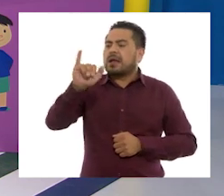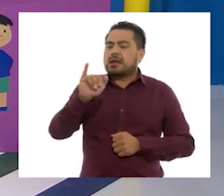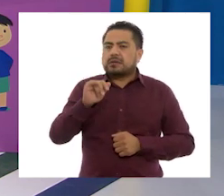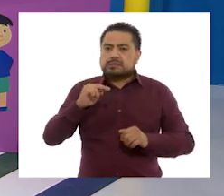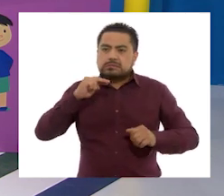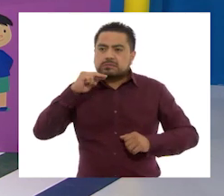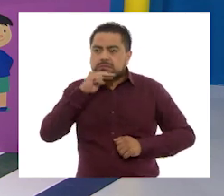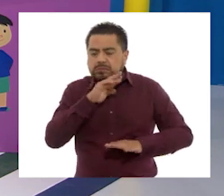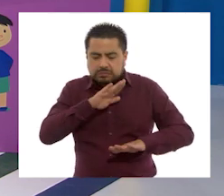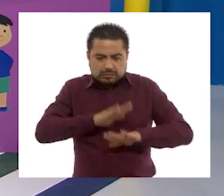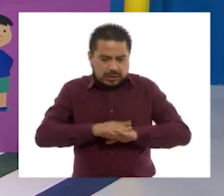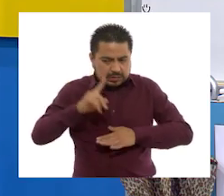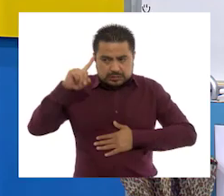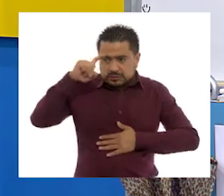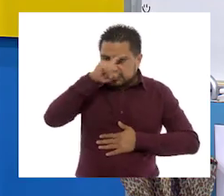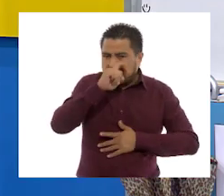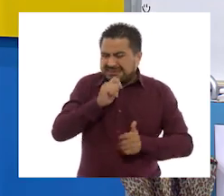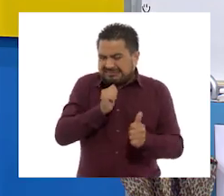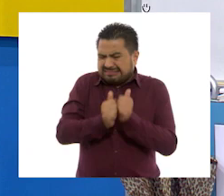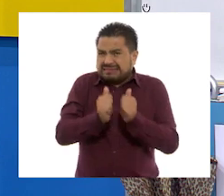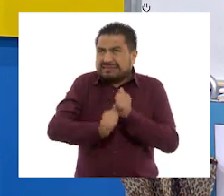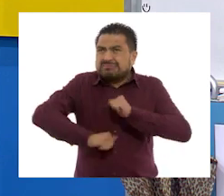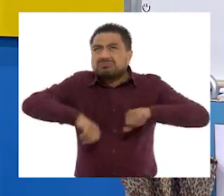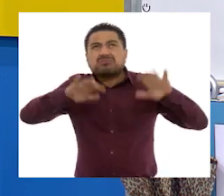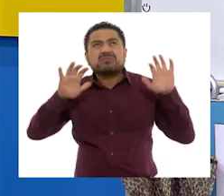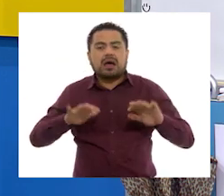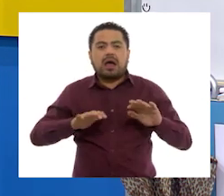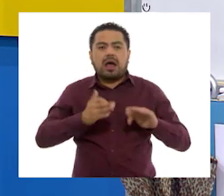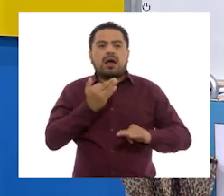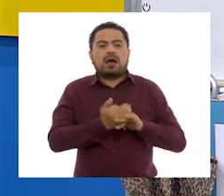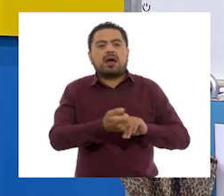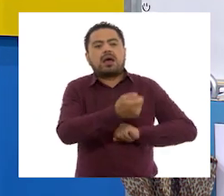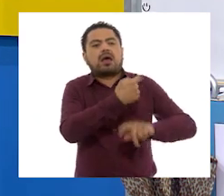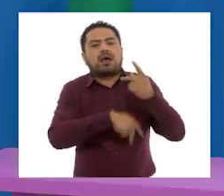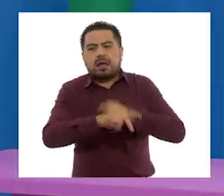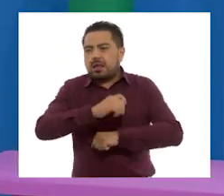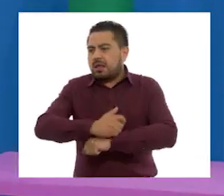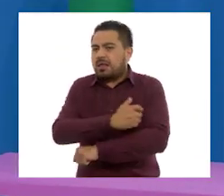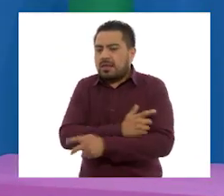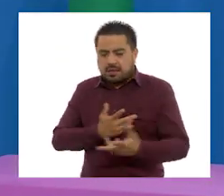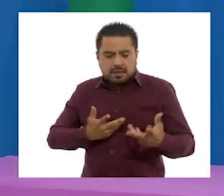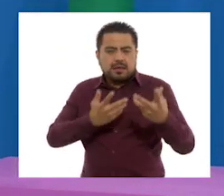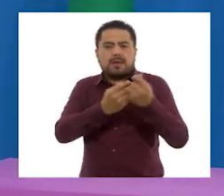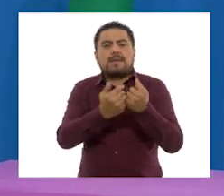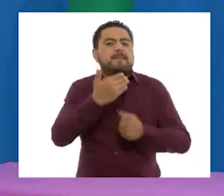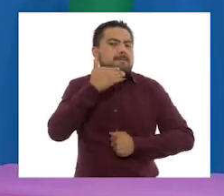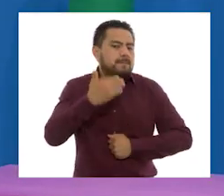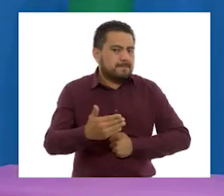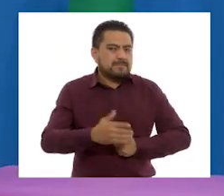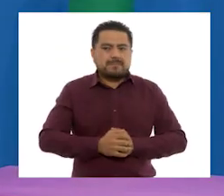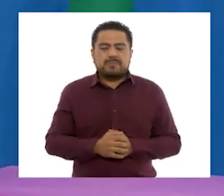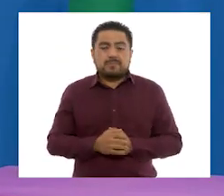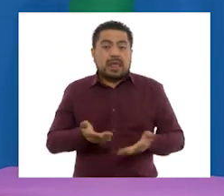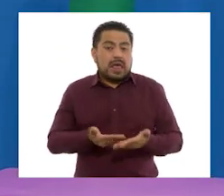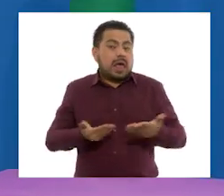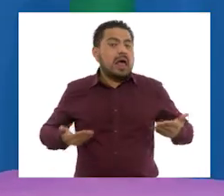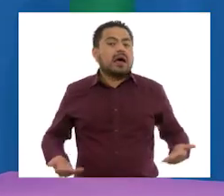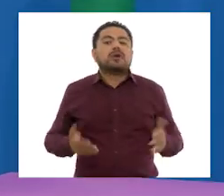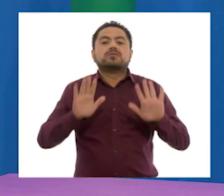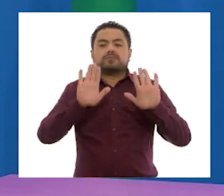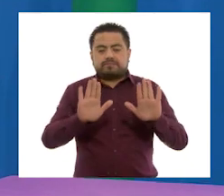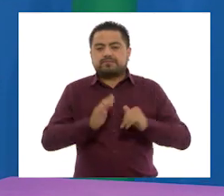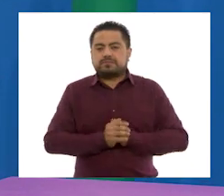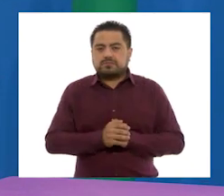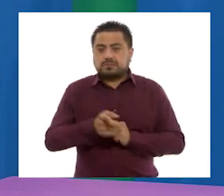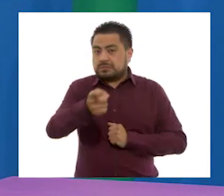reaccionaste, aunque fue difícil correr bajo la lluvia, estás aquí acompañándonos sana y salva. Ahora bien, aunque